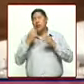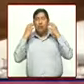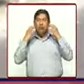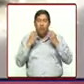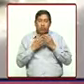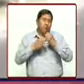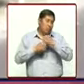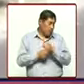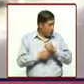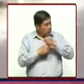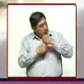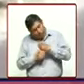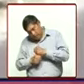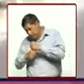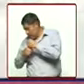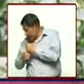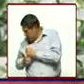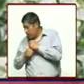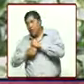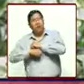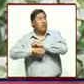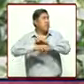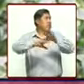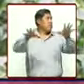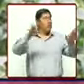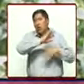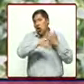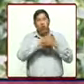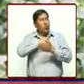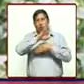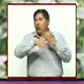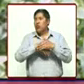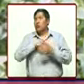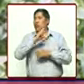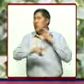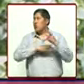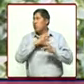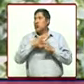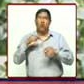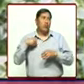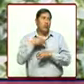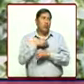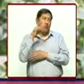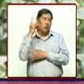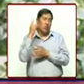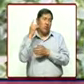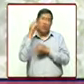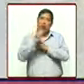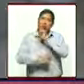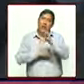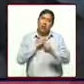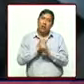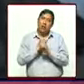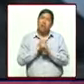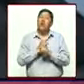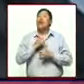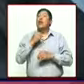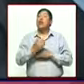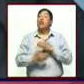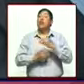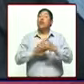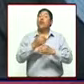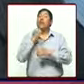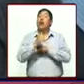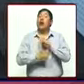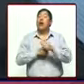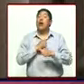se ha extendido, ¿no? Es decir, ya ha sido más accesible a todos, pues que todo mundo baila, no solamente en Bolivia, en el exterior también. A medida que pasaron